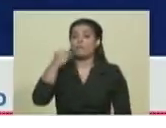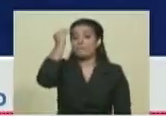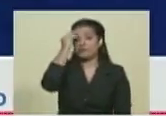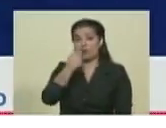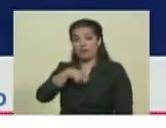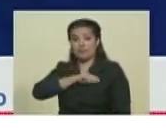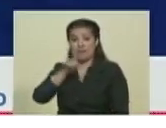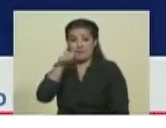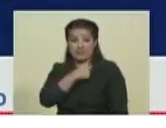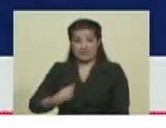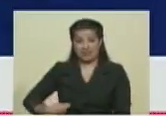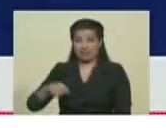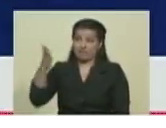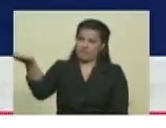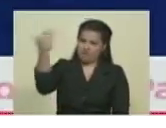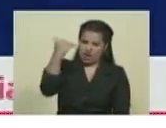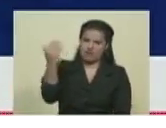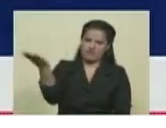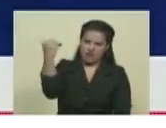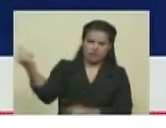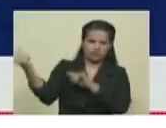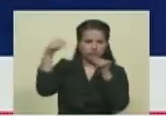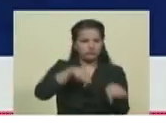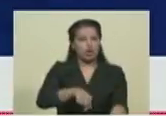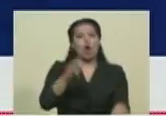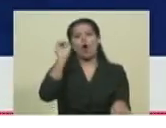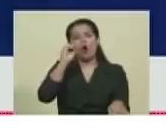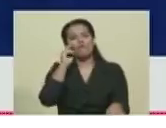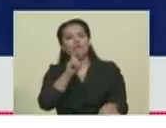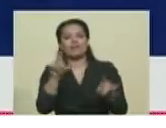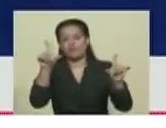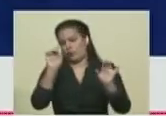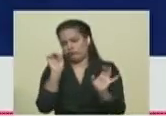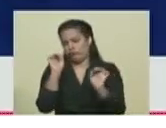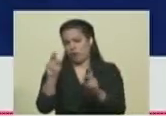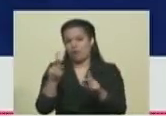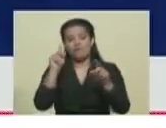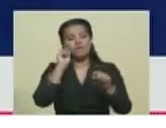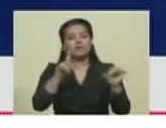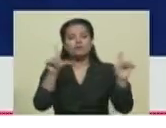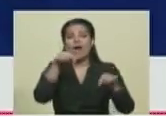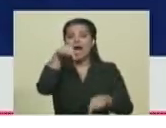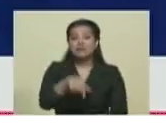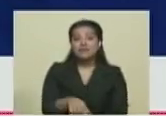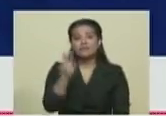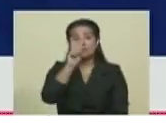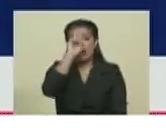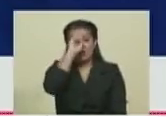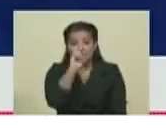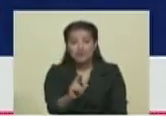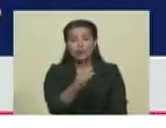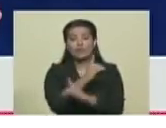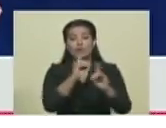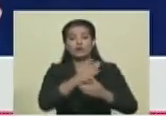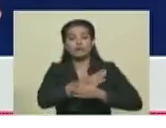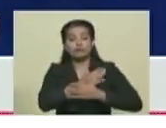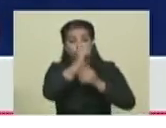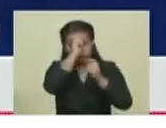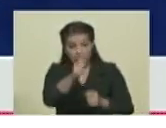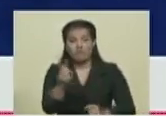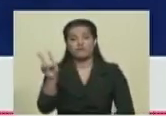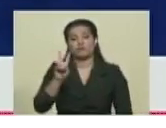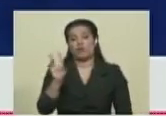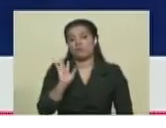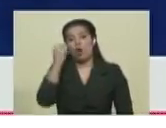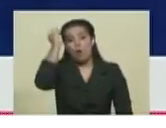por lo menos ver algún tipo de transmisión de cómo es que se respeta la expresión democrática de un pueblo, sea cual sea esa